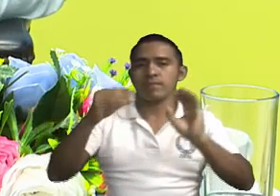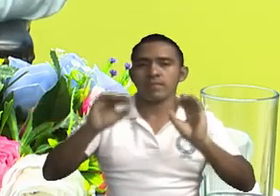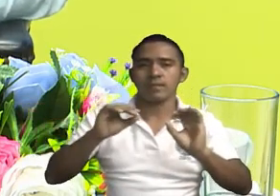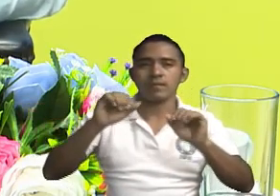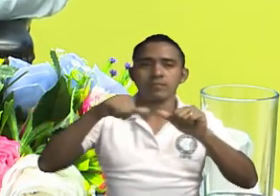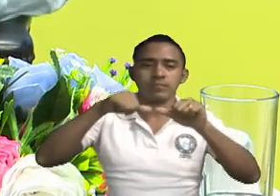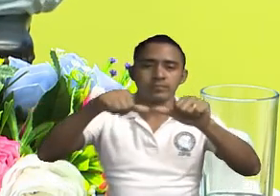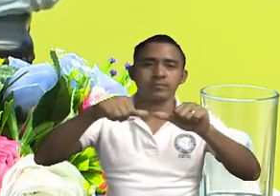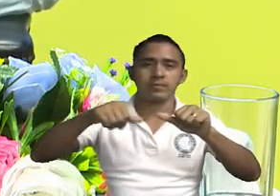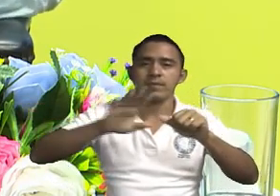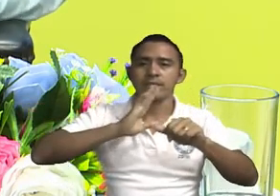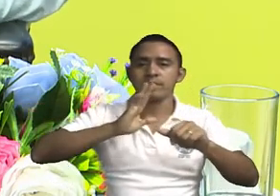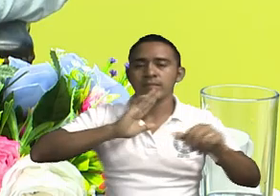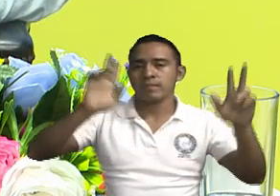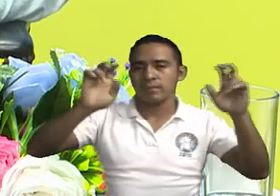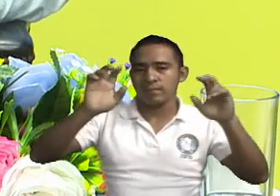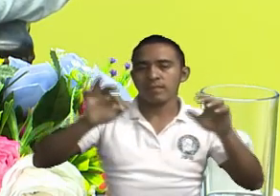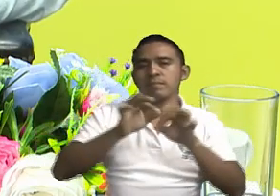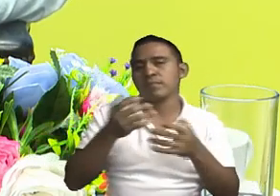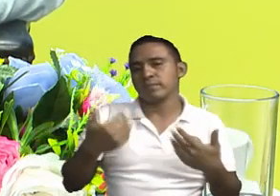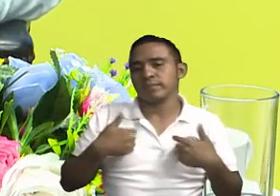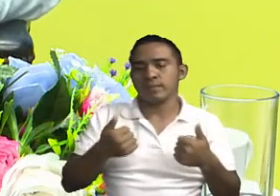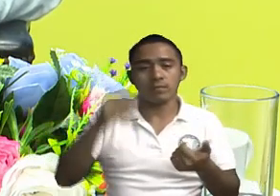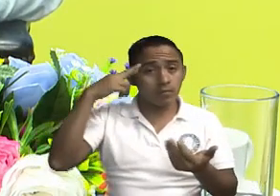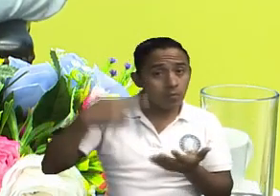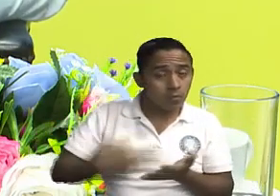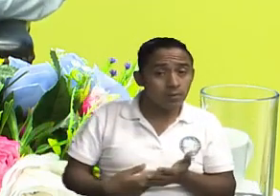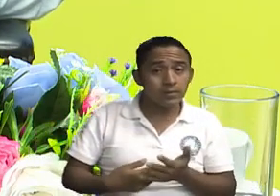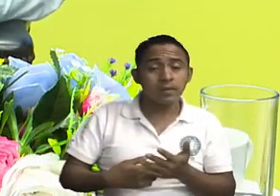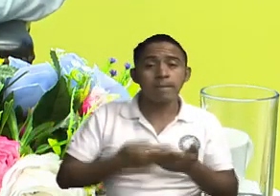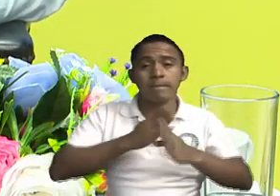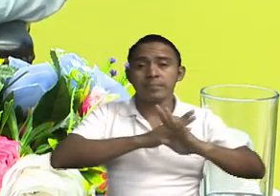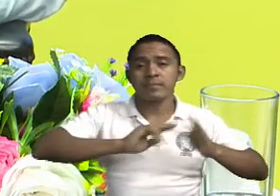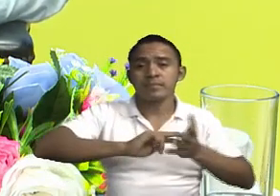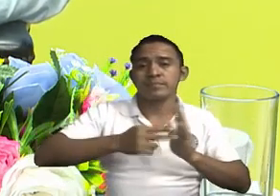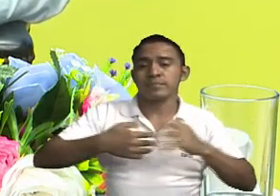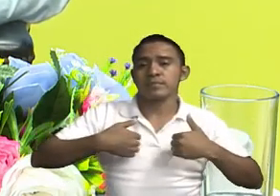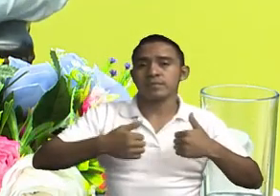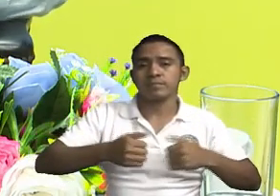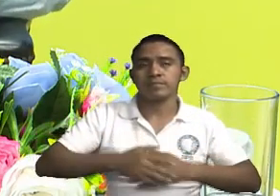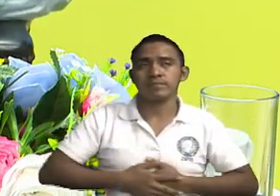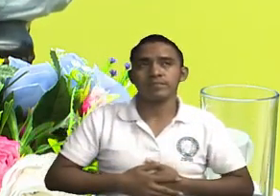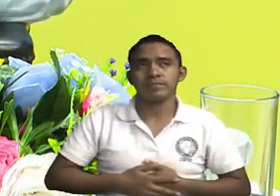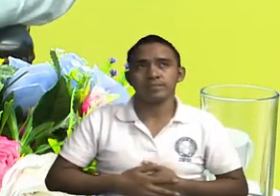seguir conversando sobre temas de salud. Recuerde que prevenir también es salud.